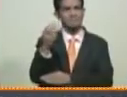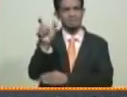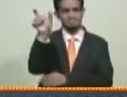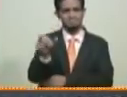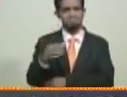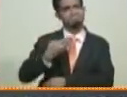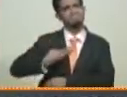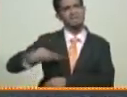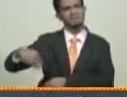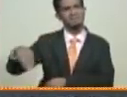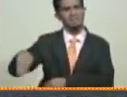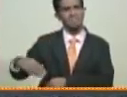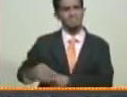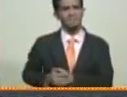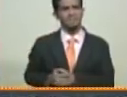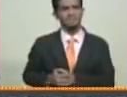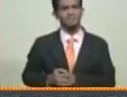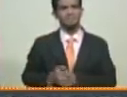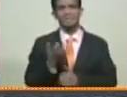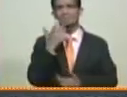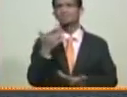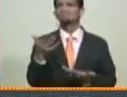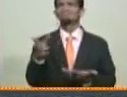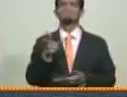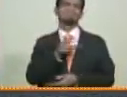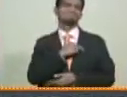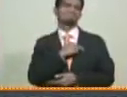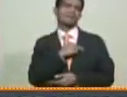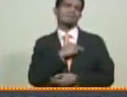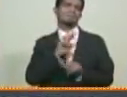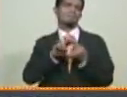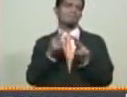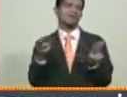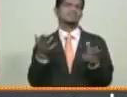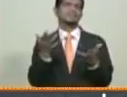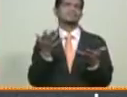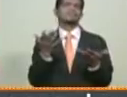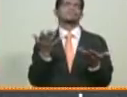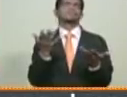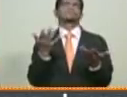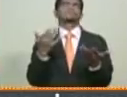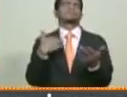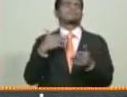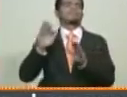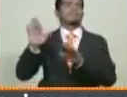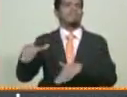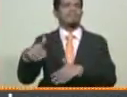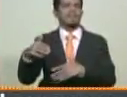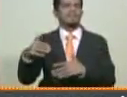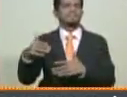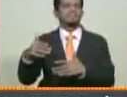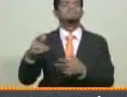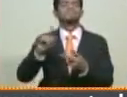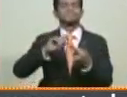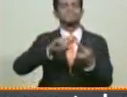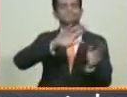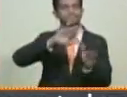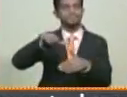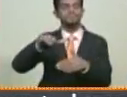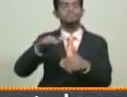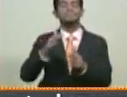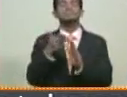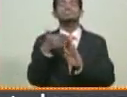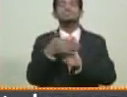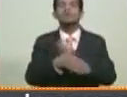Totalmente estúpido, pero es Premio Nobel de la Paz y, por favor, no nos podemos meter con Premio Nobel de la Paz. Con respecto a la Comisión de la